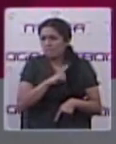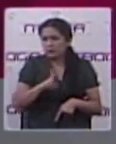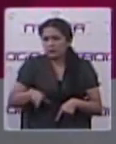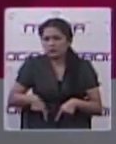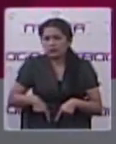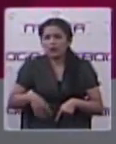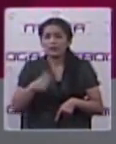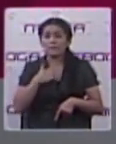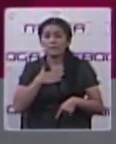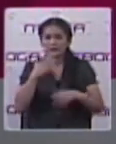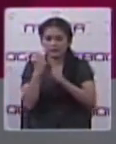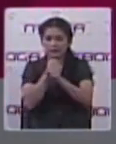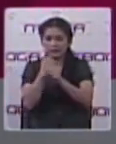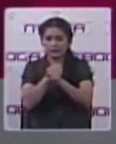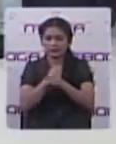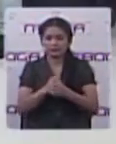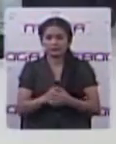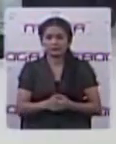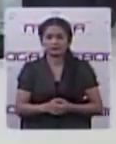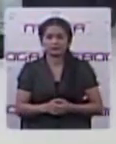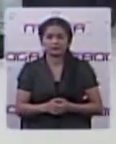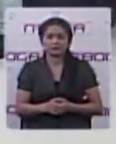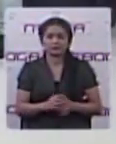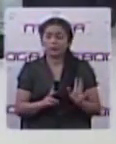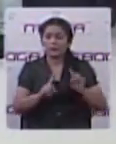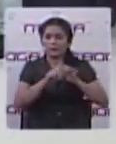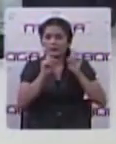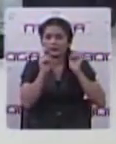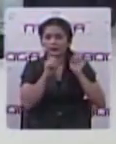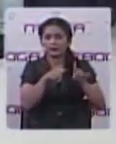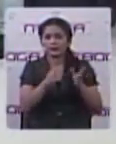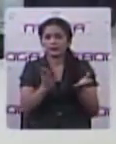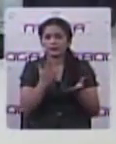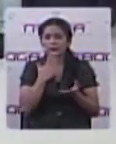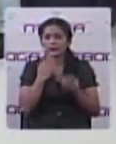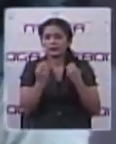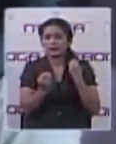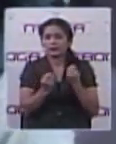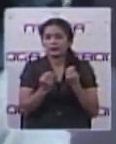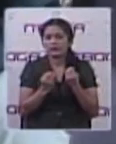de pronto con ustedes, precisamente con los agentes?